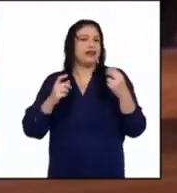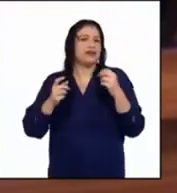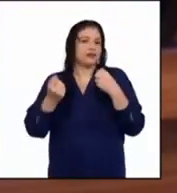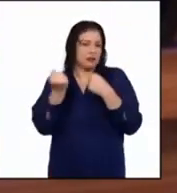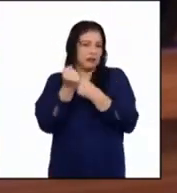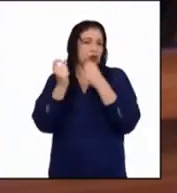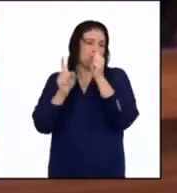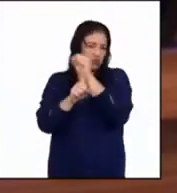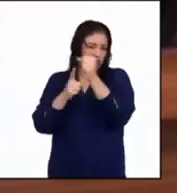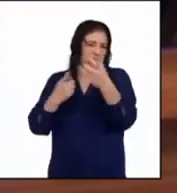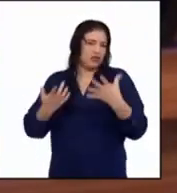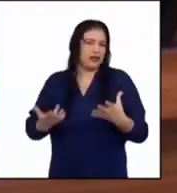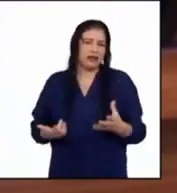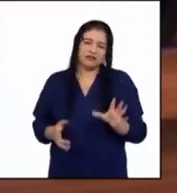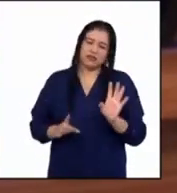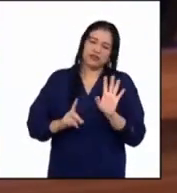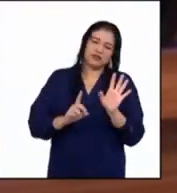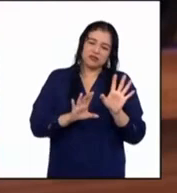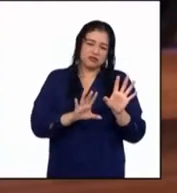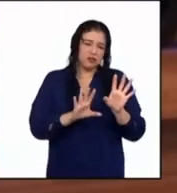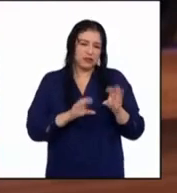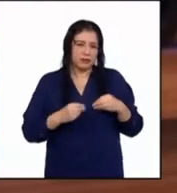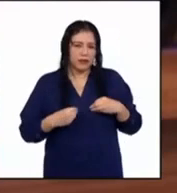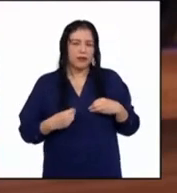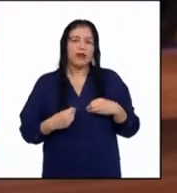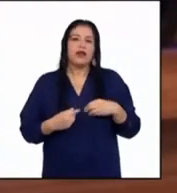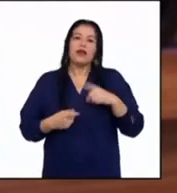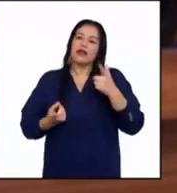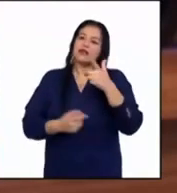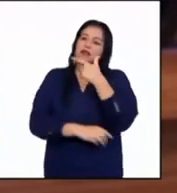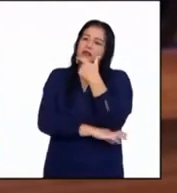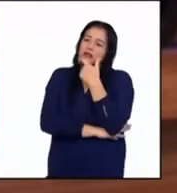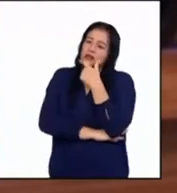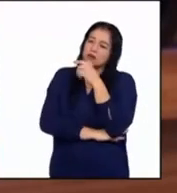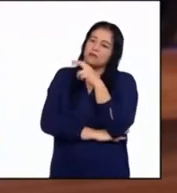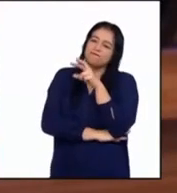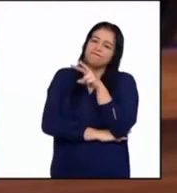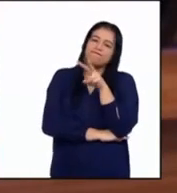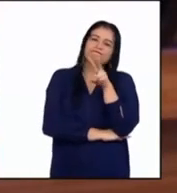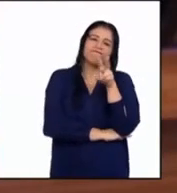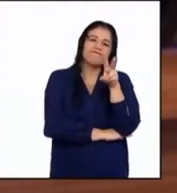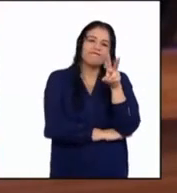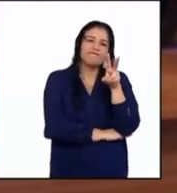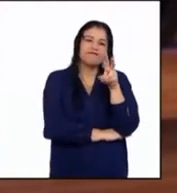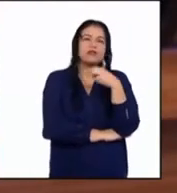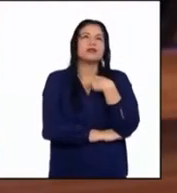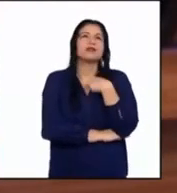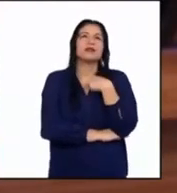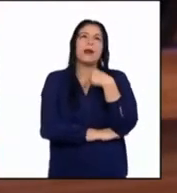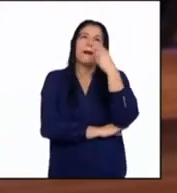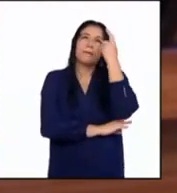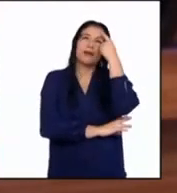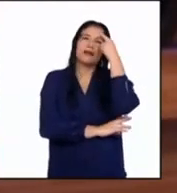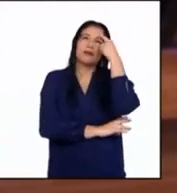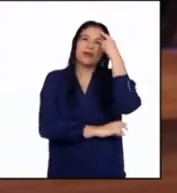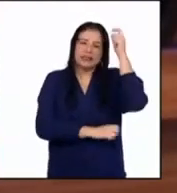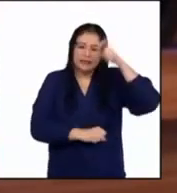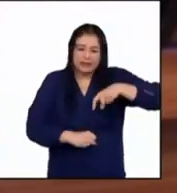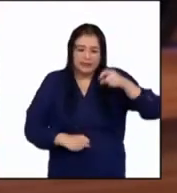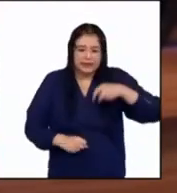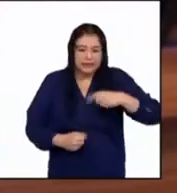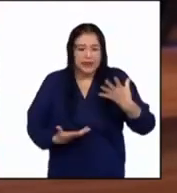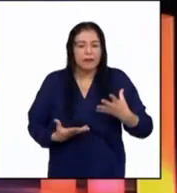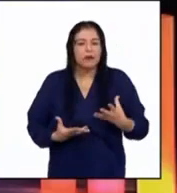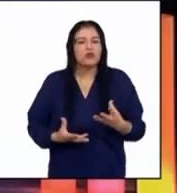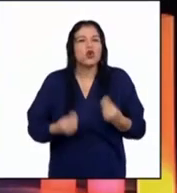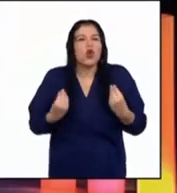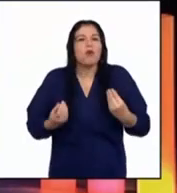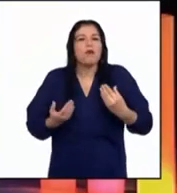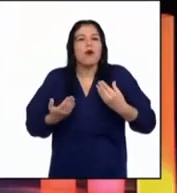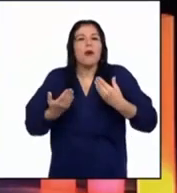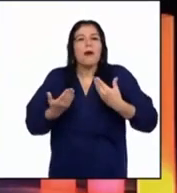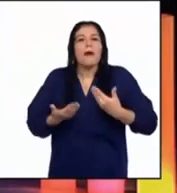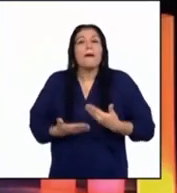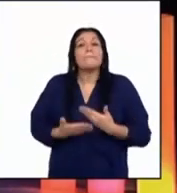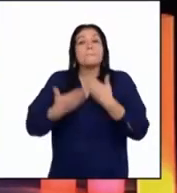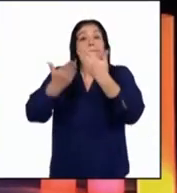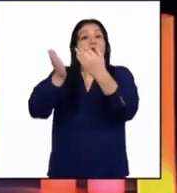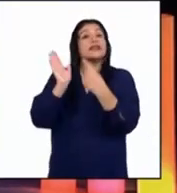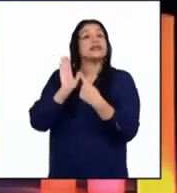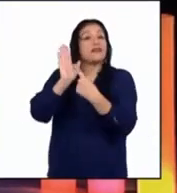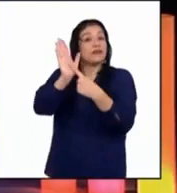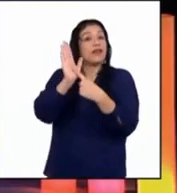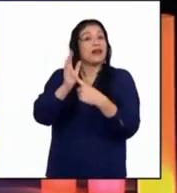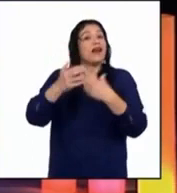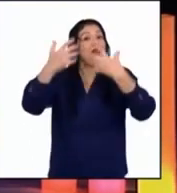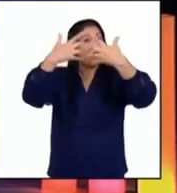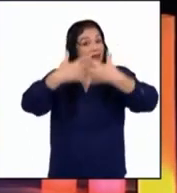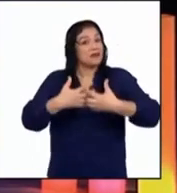sociales. Y entonces esto nos dejó una reflexión. Tenemos que encontrar la manera de presentarle esto a las empresas de